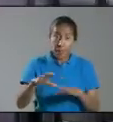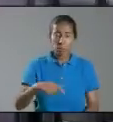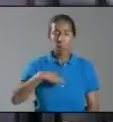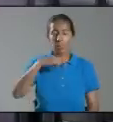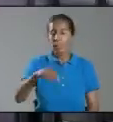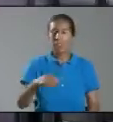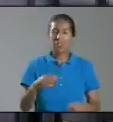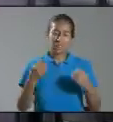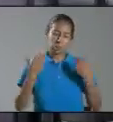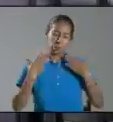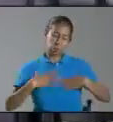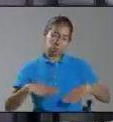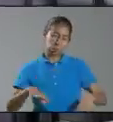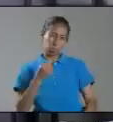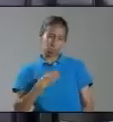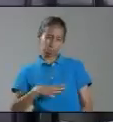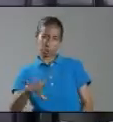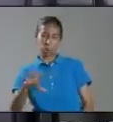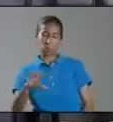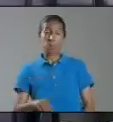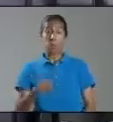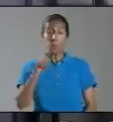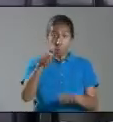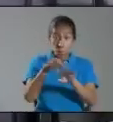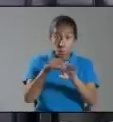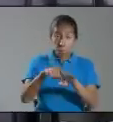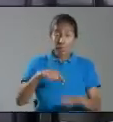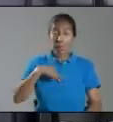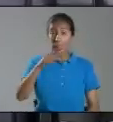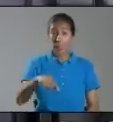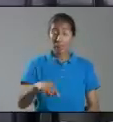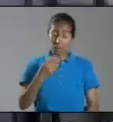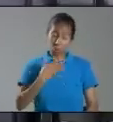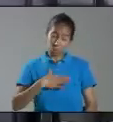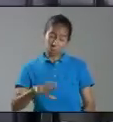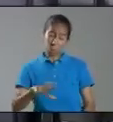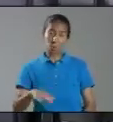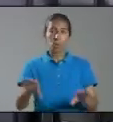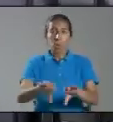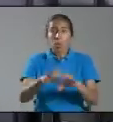estaba sucio, sus pies estaban sucios. ¿Cómo iba él?